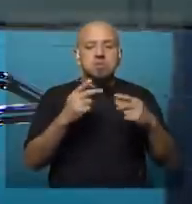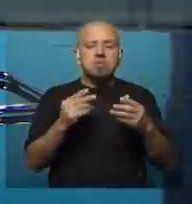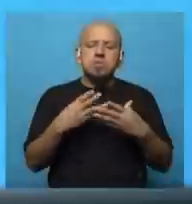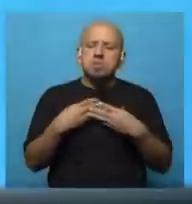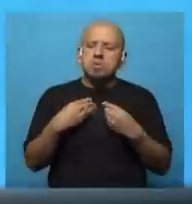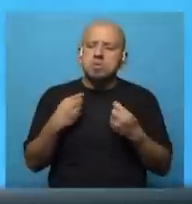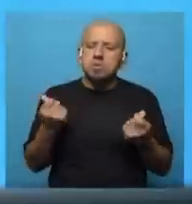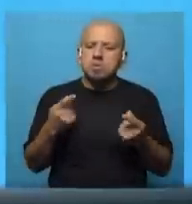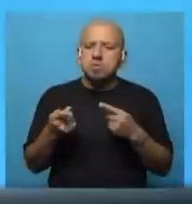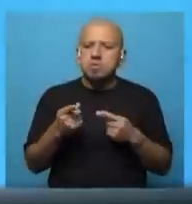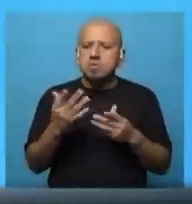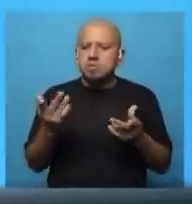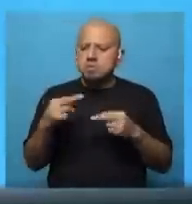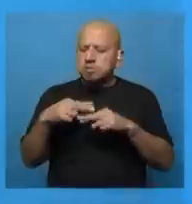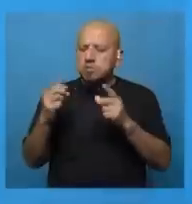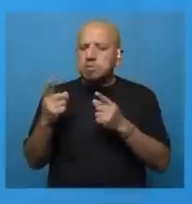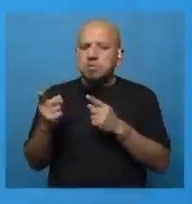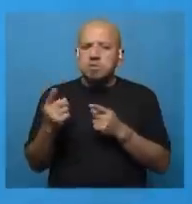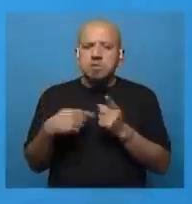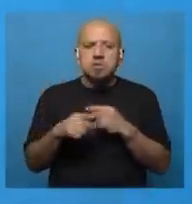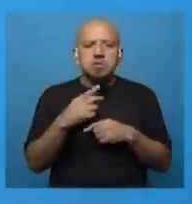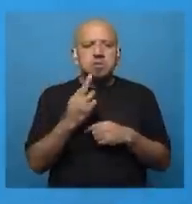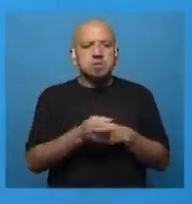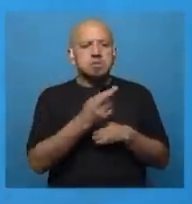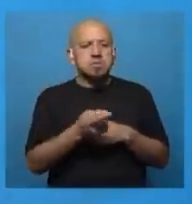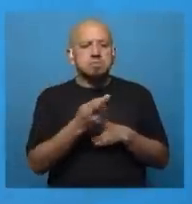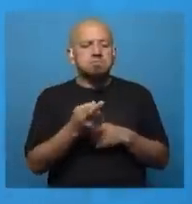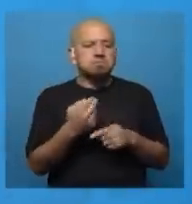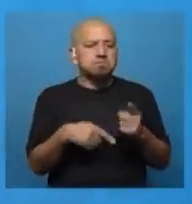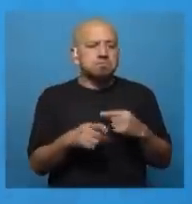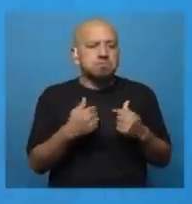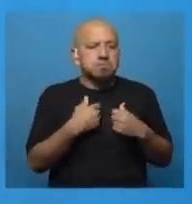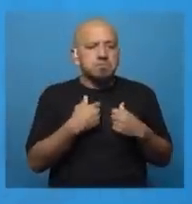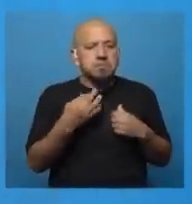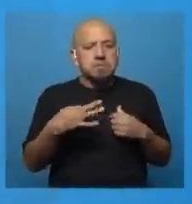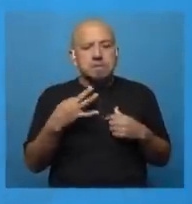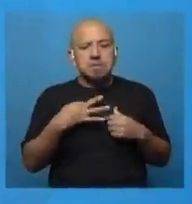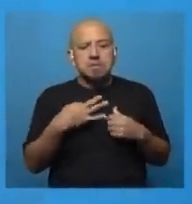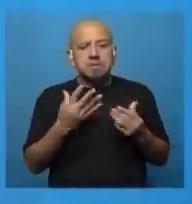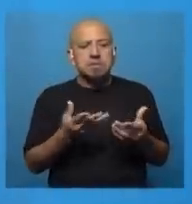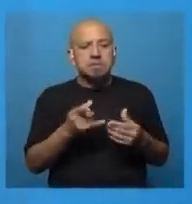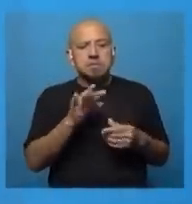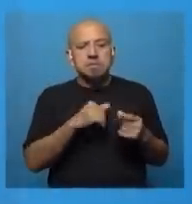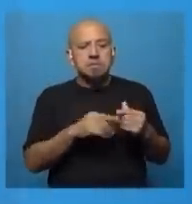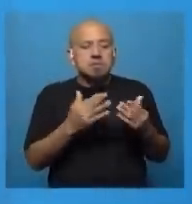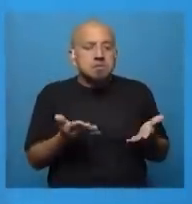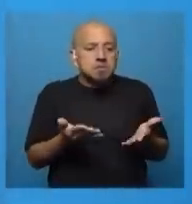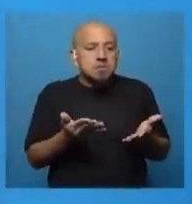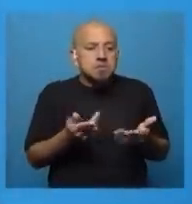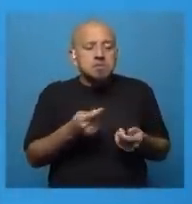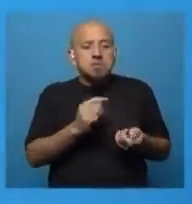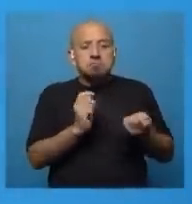sintió cuando se enteró que estaba haciendo es una cuestión muy rara porque como decía recién en mi vida cotidiana no no había habido ningún cambio